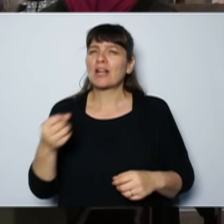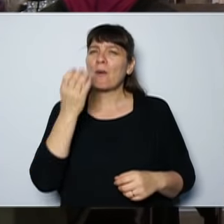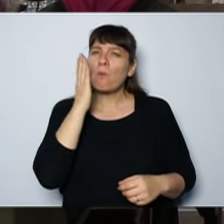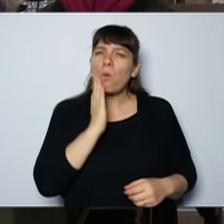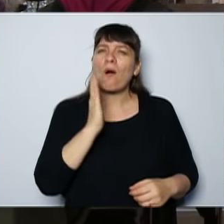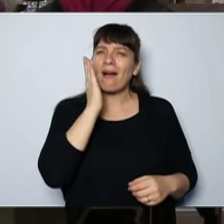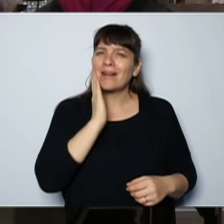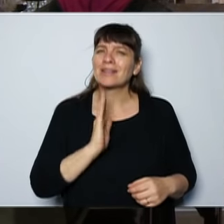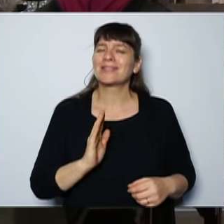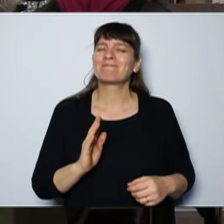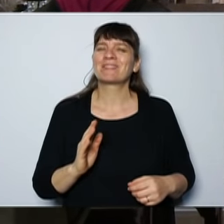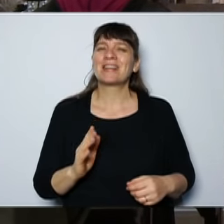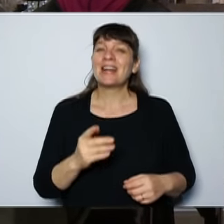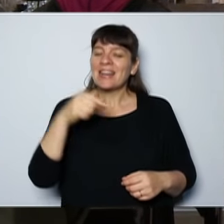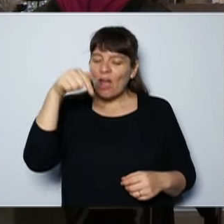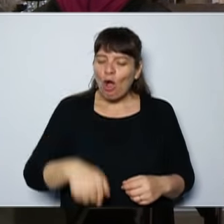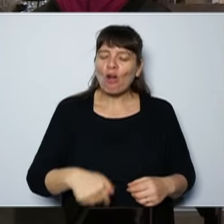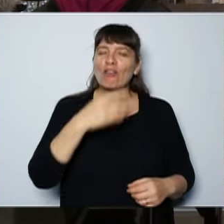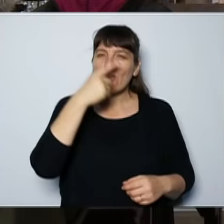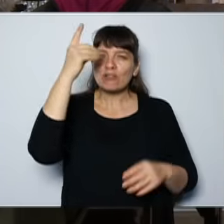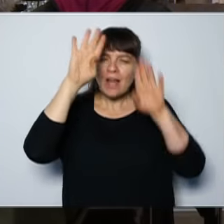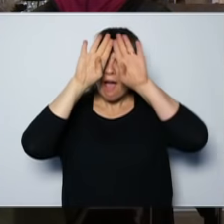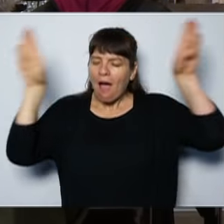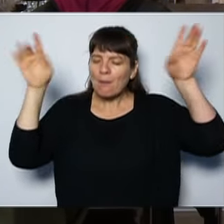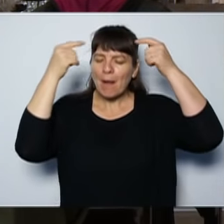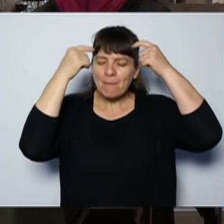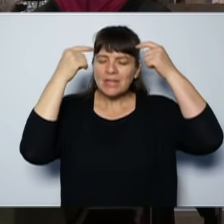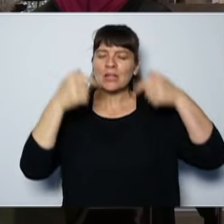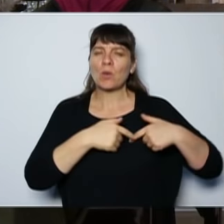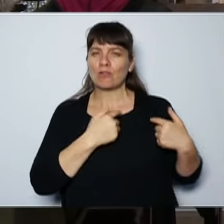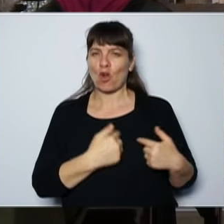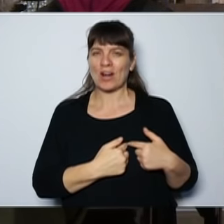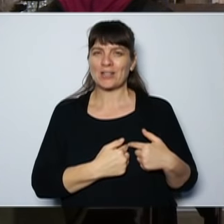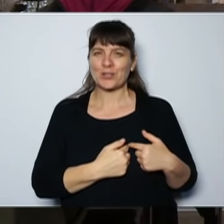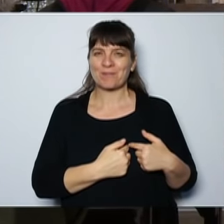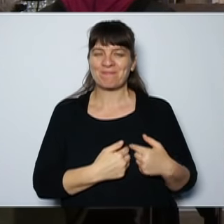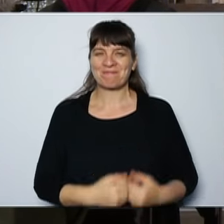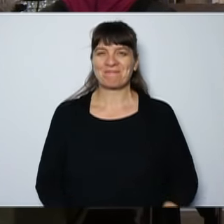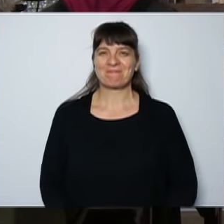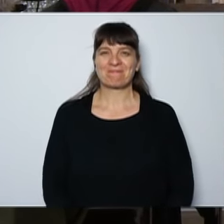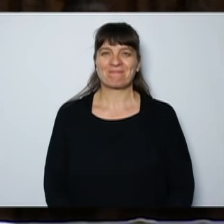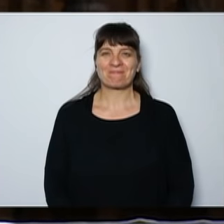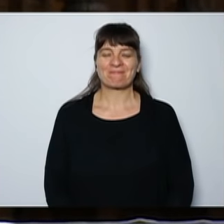bien. Que el Señor abra hoy nuestra mente y nuestro corazón.